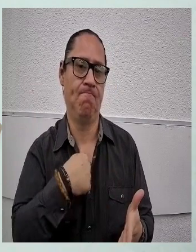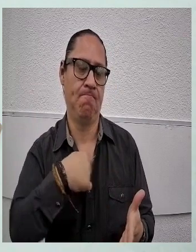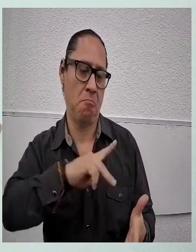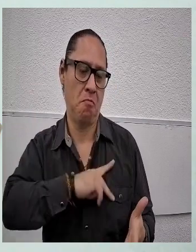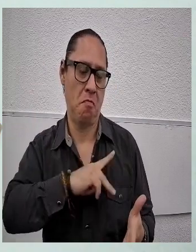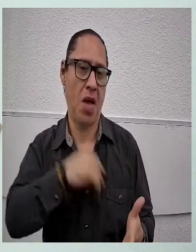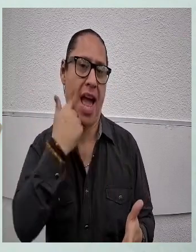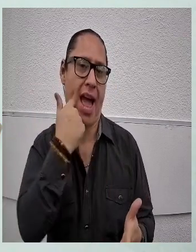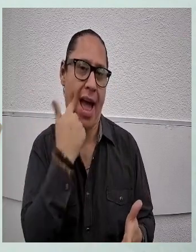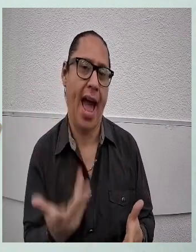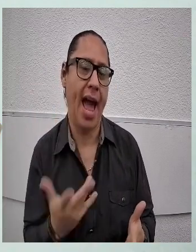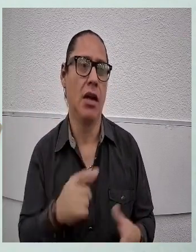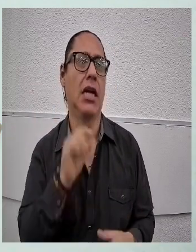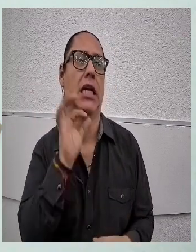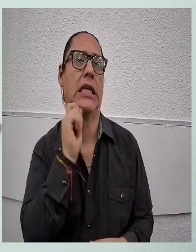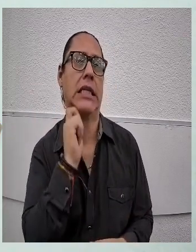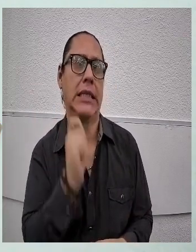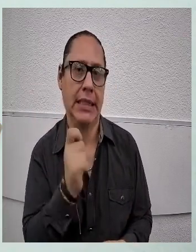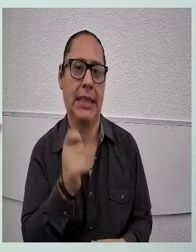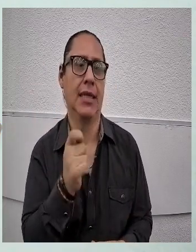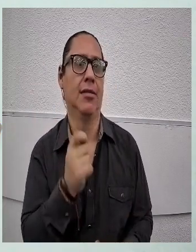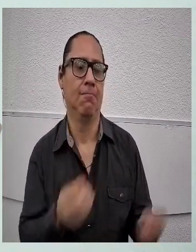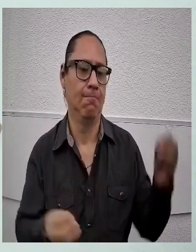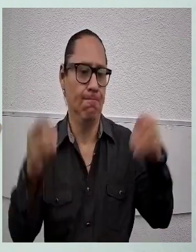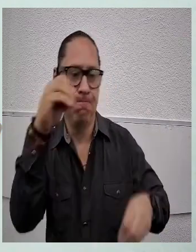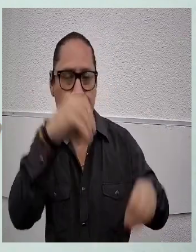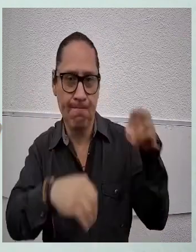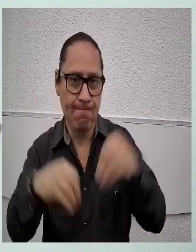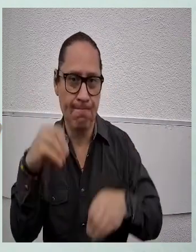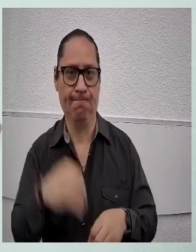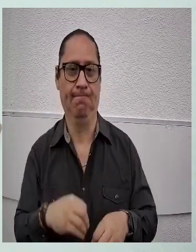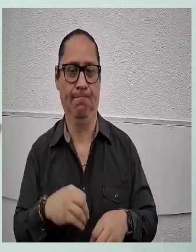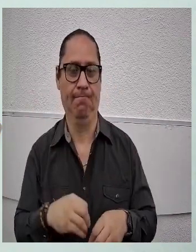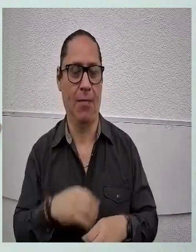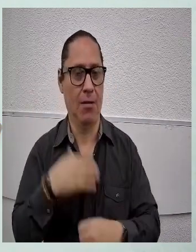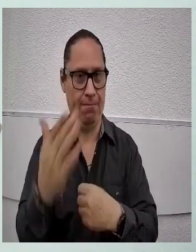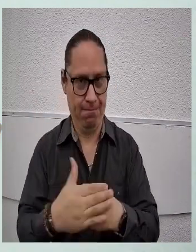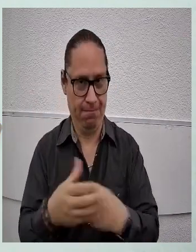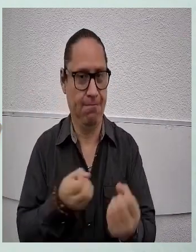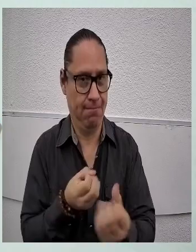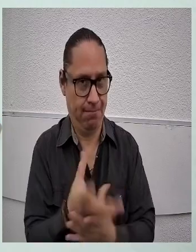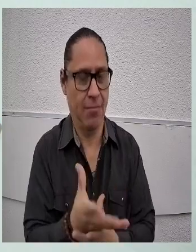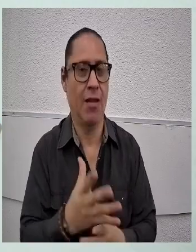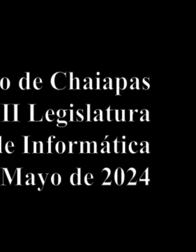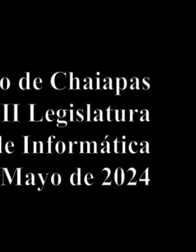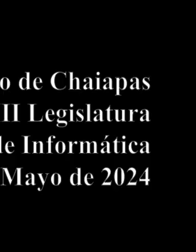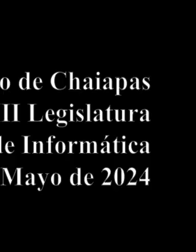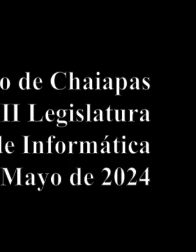en los resultados salgamos todos y todas a votar Este domingo